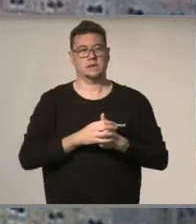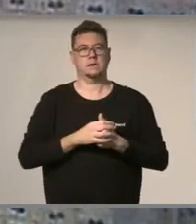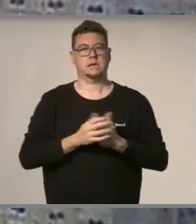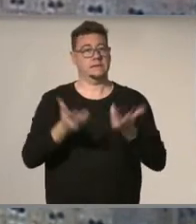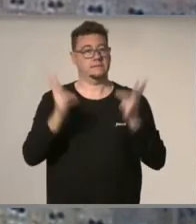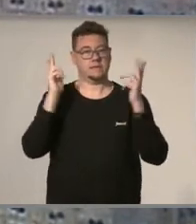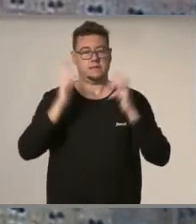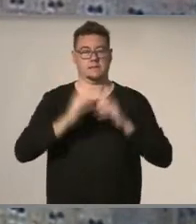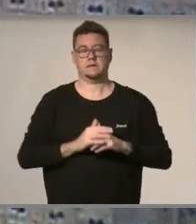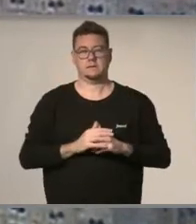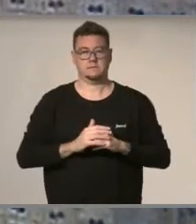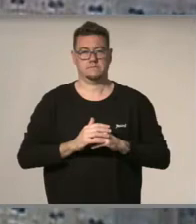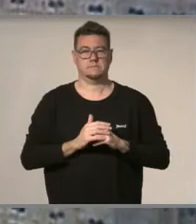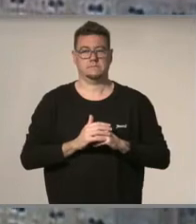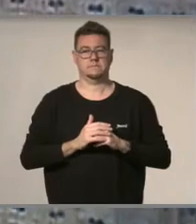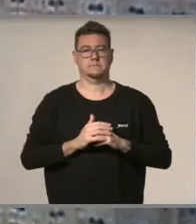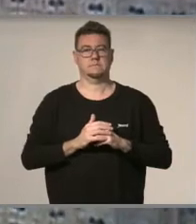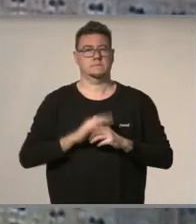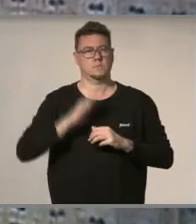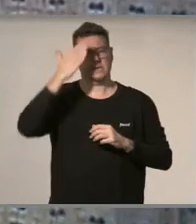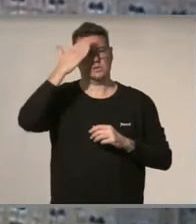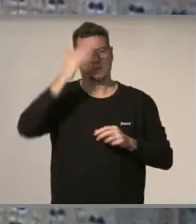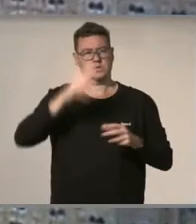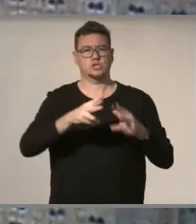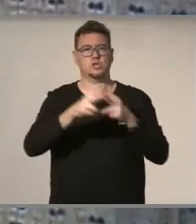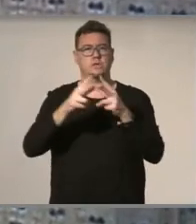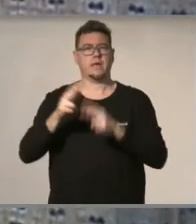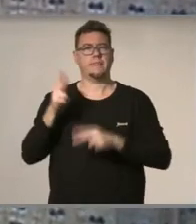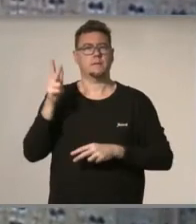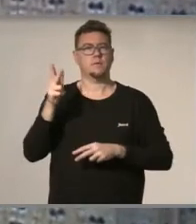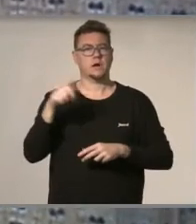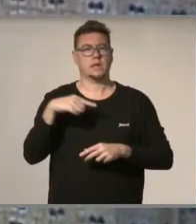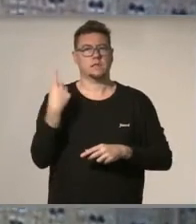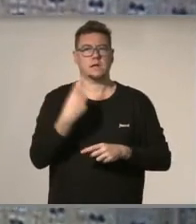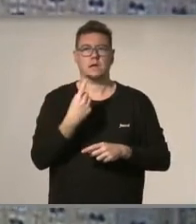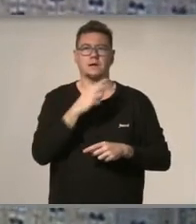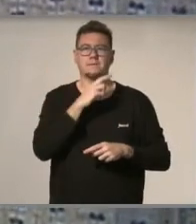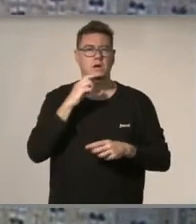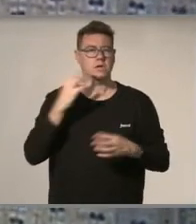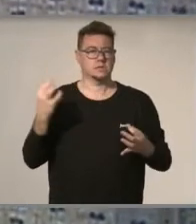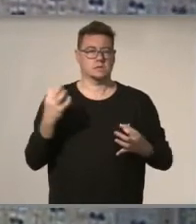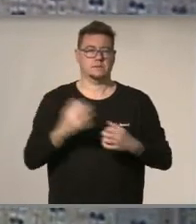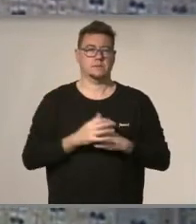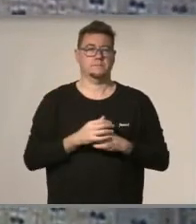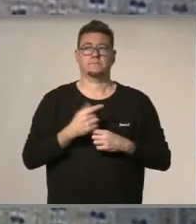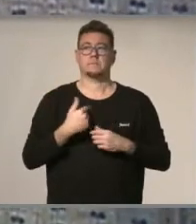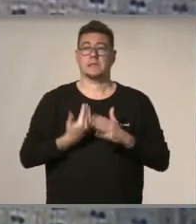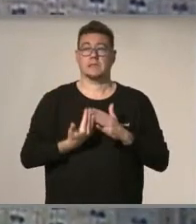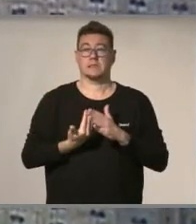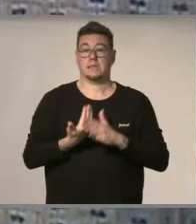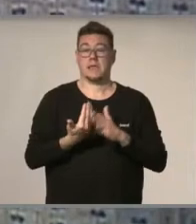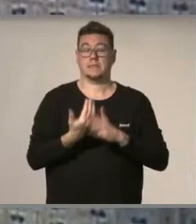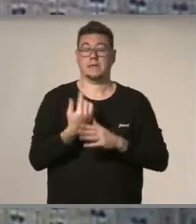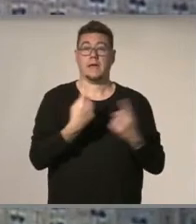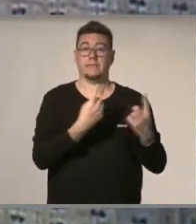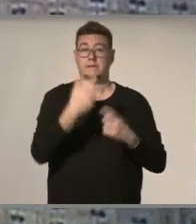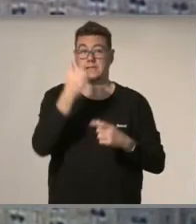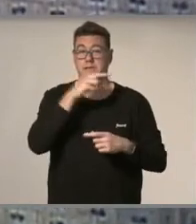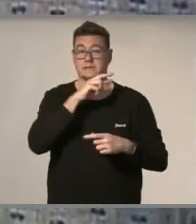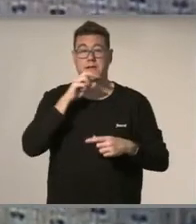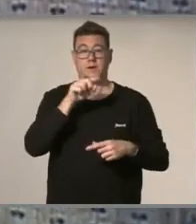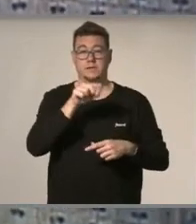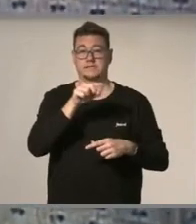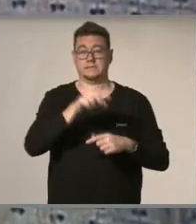libertad. Son esenciales en una sociedad democrática esos valores y cada día hace más falta esos